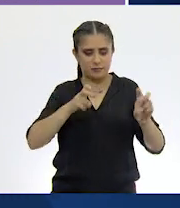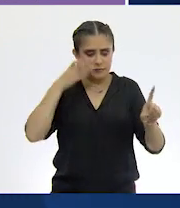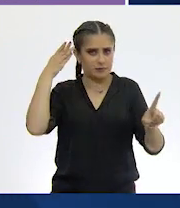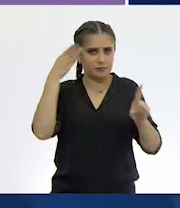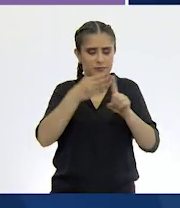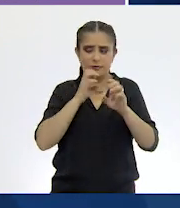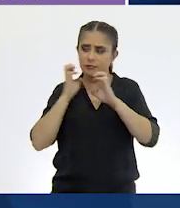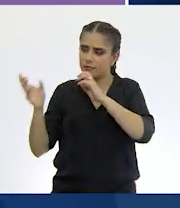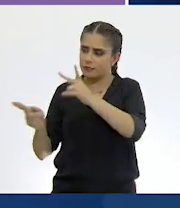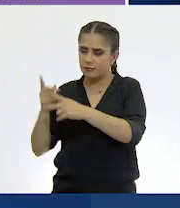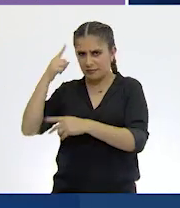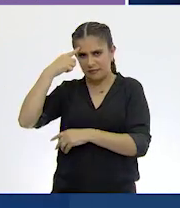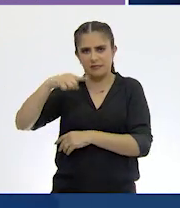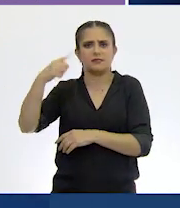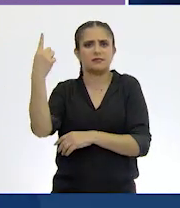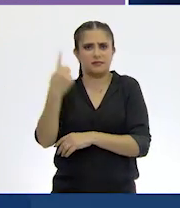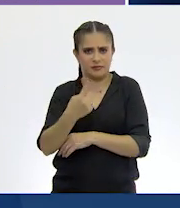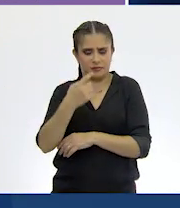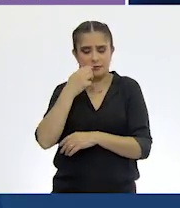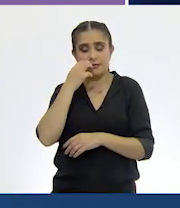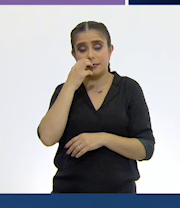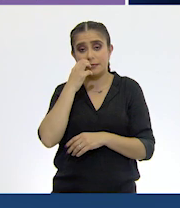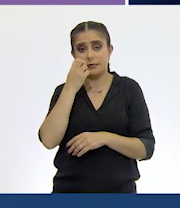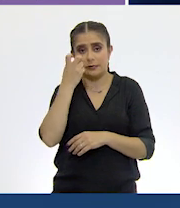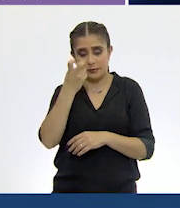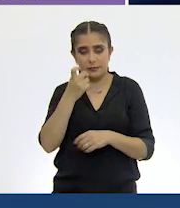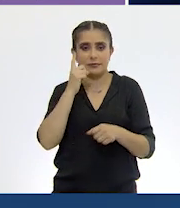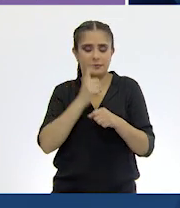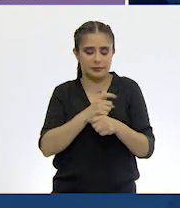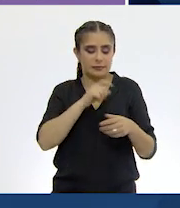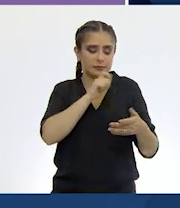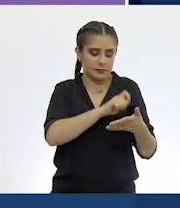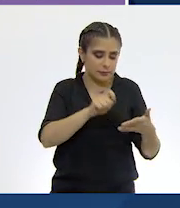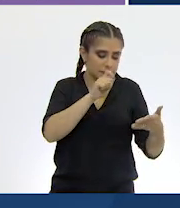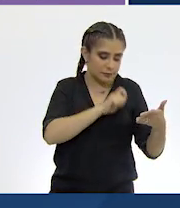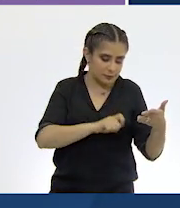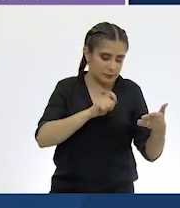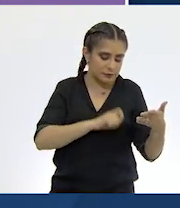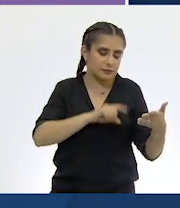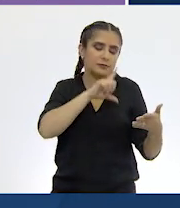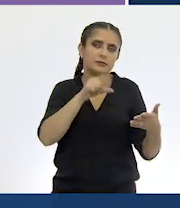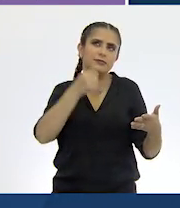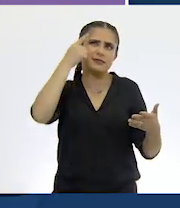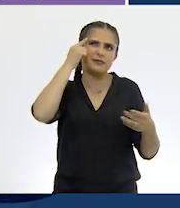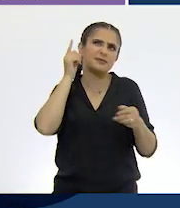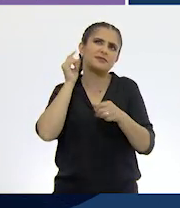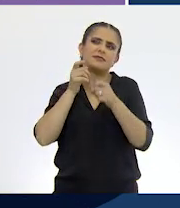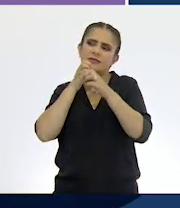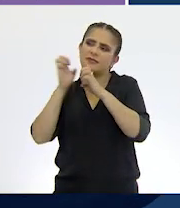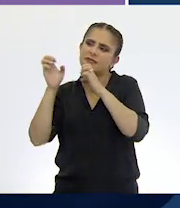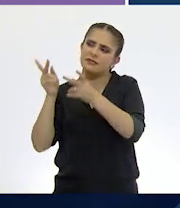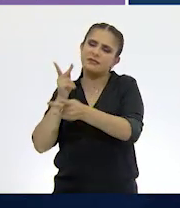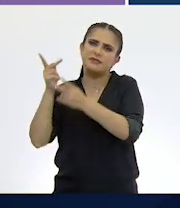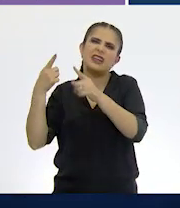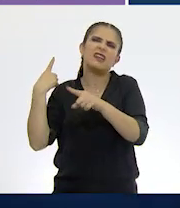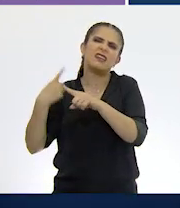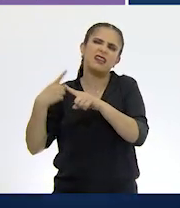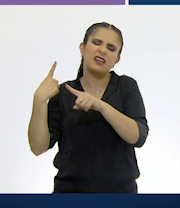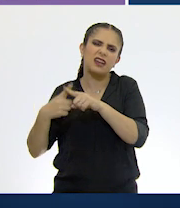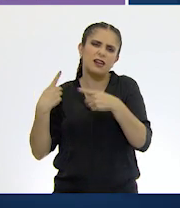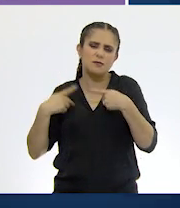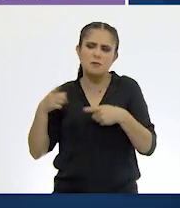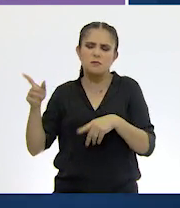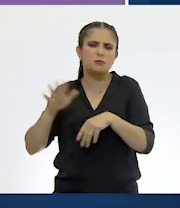haré una entrevista, con qué propósito. Después definir a la persona a la que vas a entrevistar, por qué entrevistar a